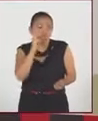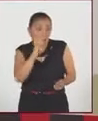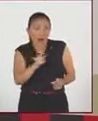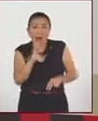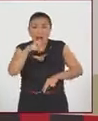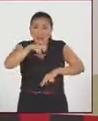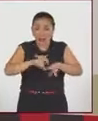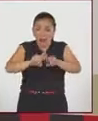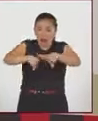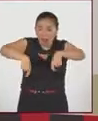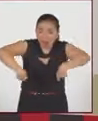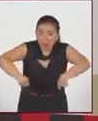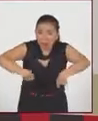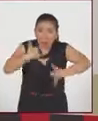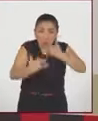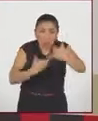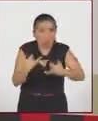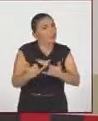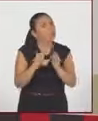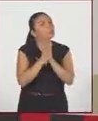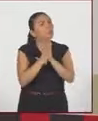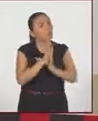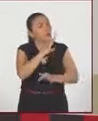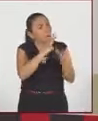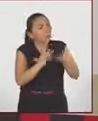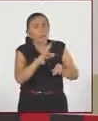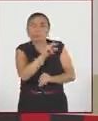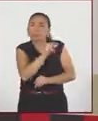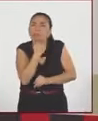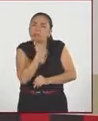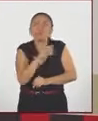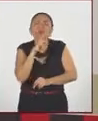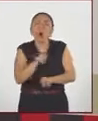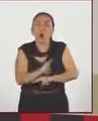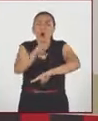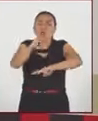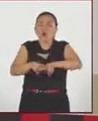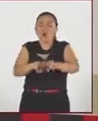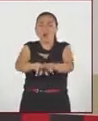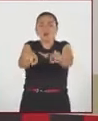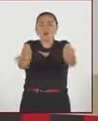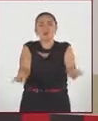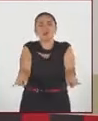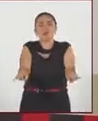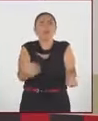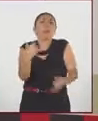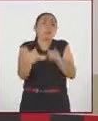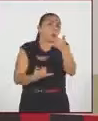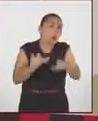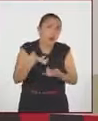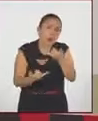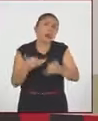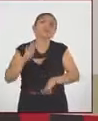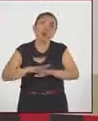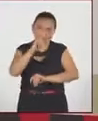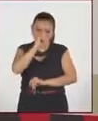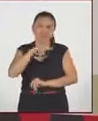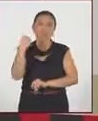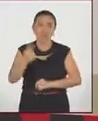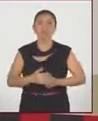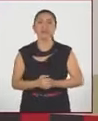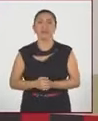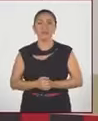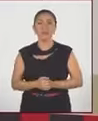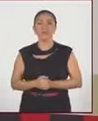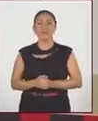sentados de esta manera, pídanles de la manera más atenta que pudieran pasar sus pies hacia adelante y jugar en medio, ¿no?